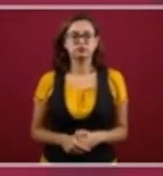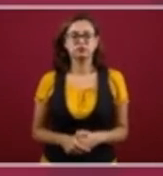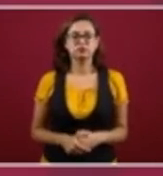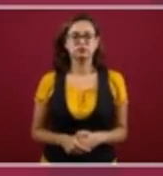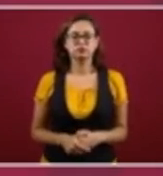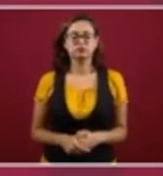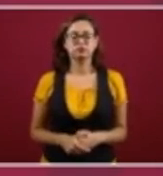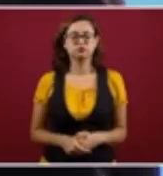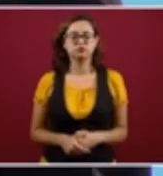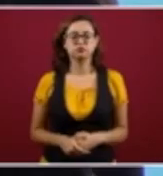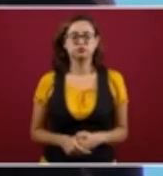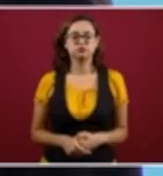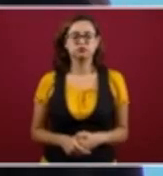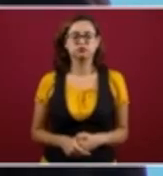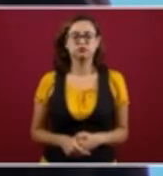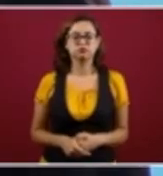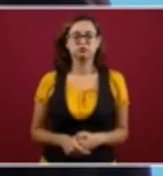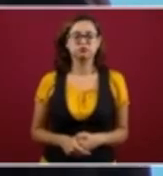quiere recibir